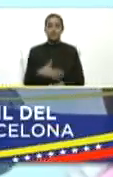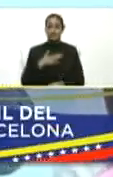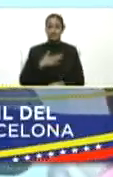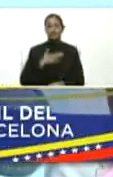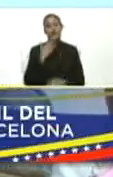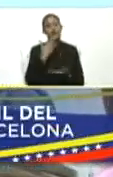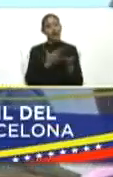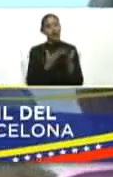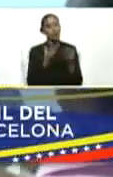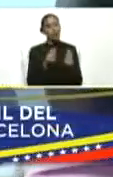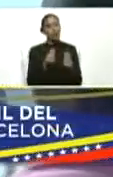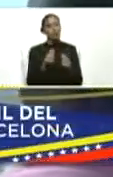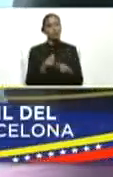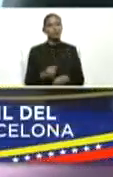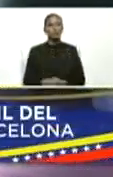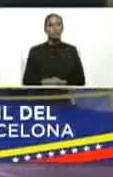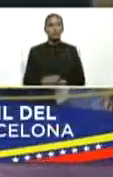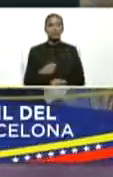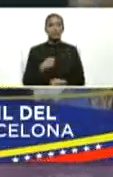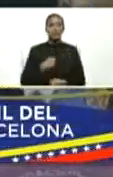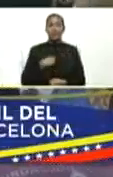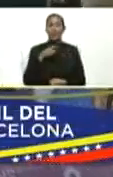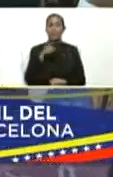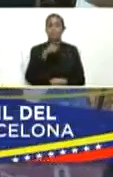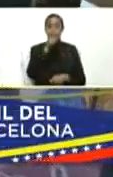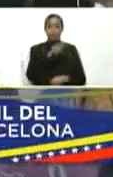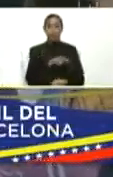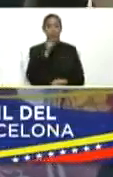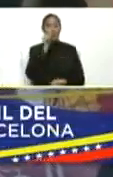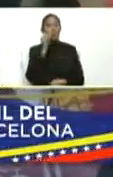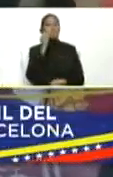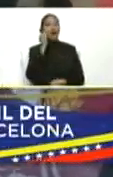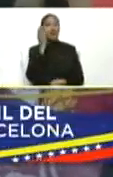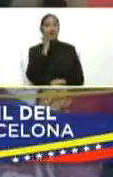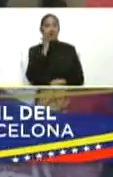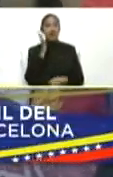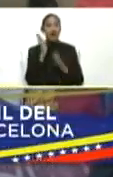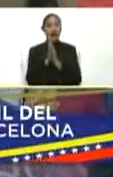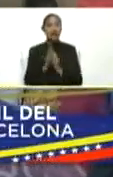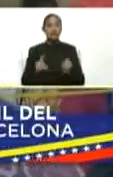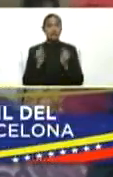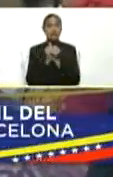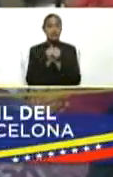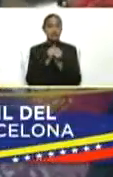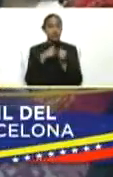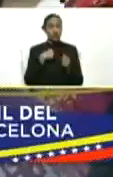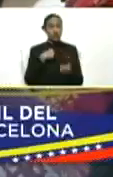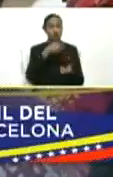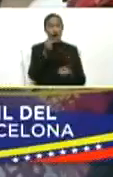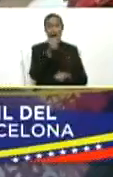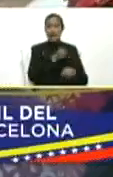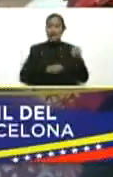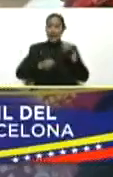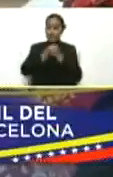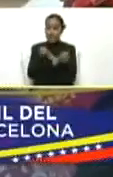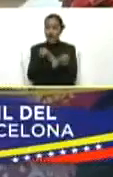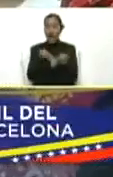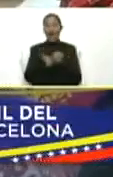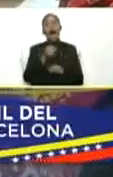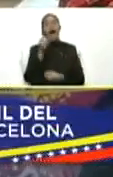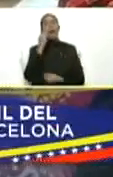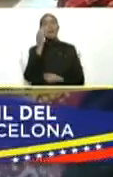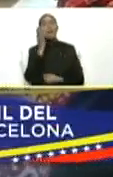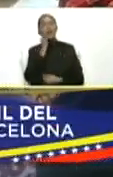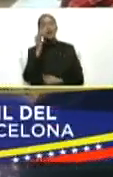mucho. Fuiste el padrino de Anzoátegui. Yo me lo llevé padrino al Zulia. Pero sigue siendo aquí